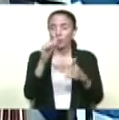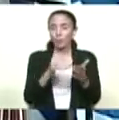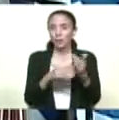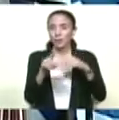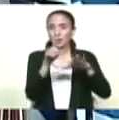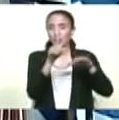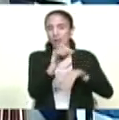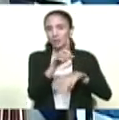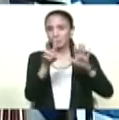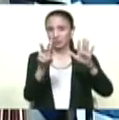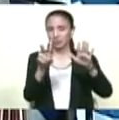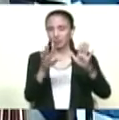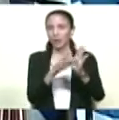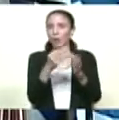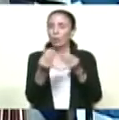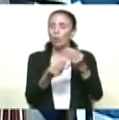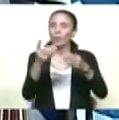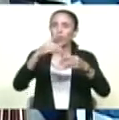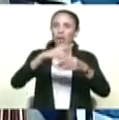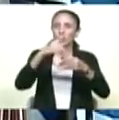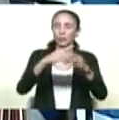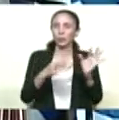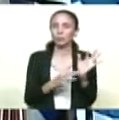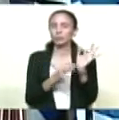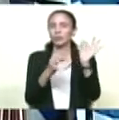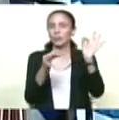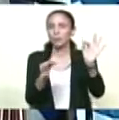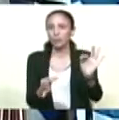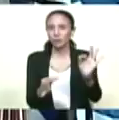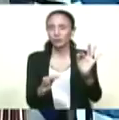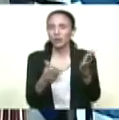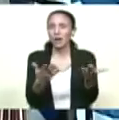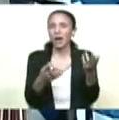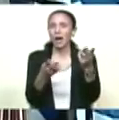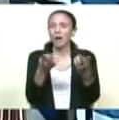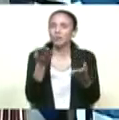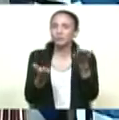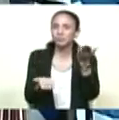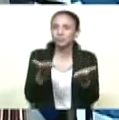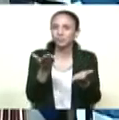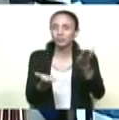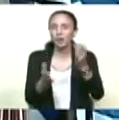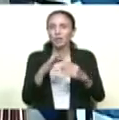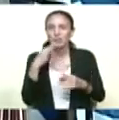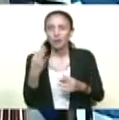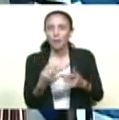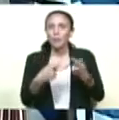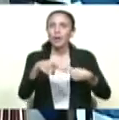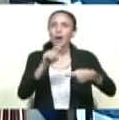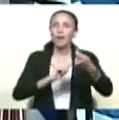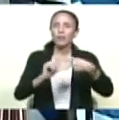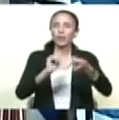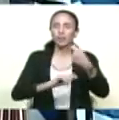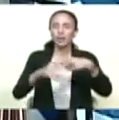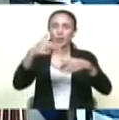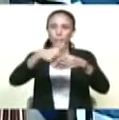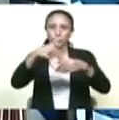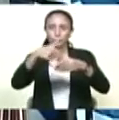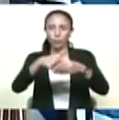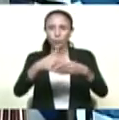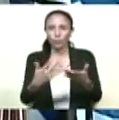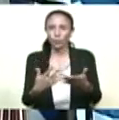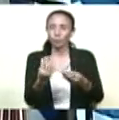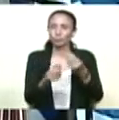los datos correspondientes a las estimaciones del valor real para la comercialización del crudo suministrado